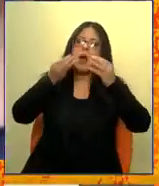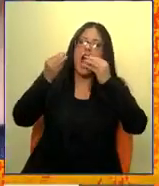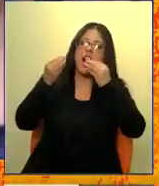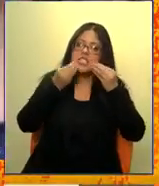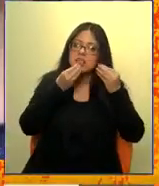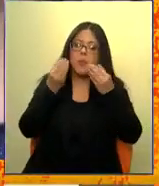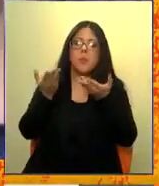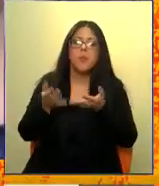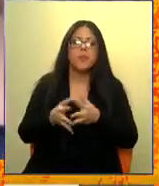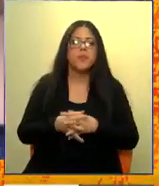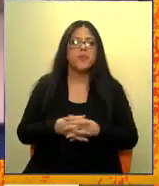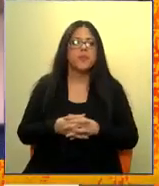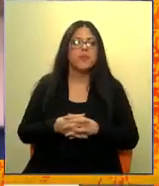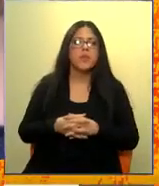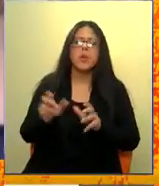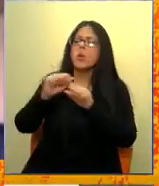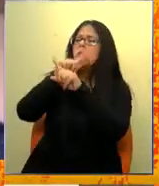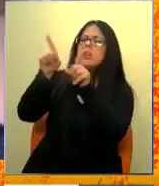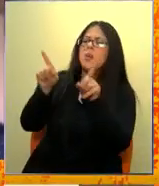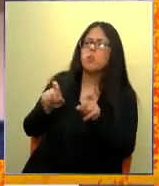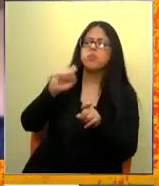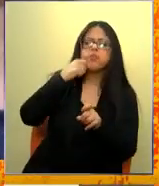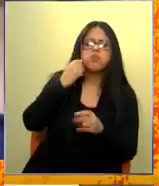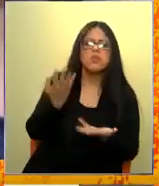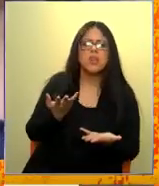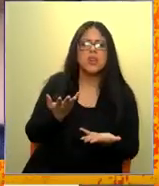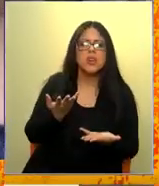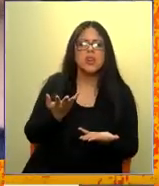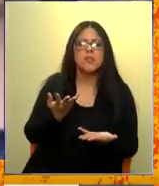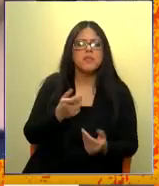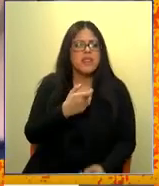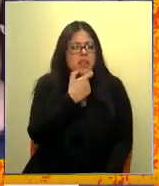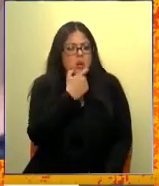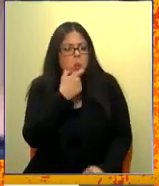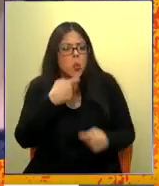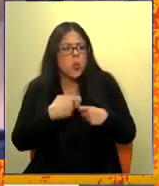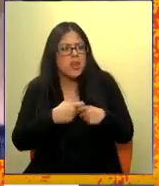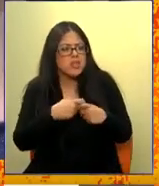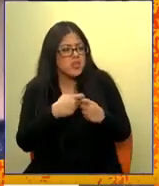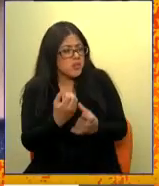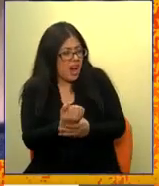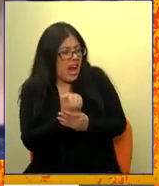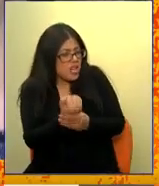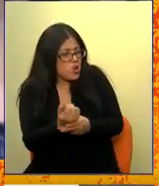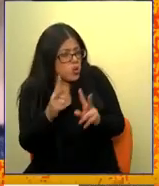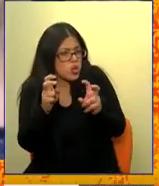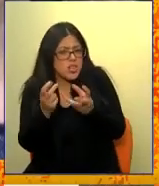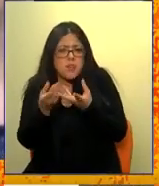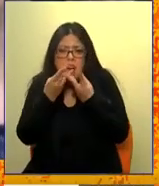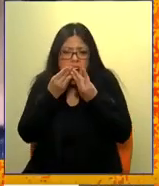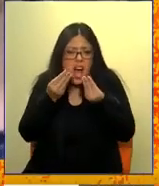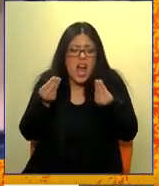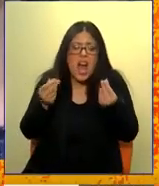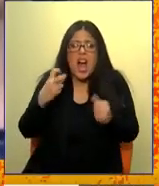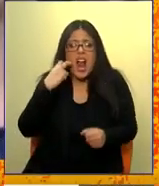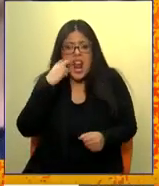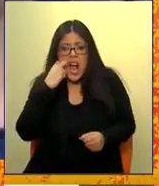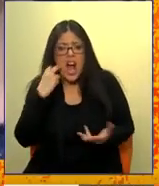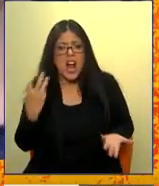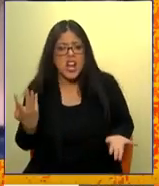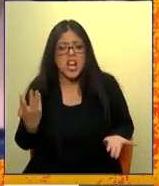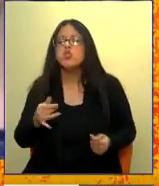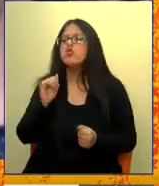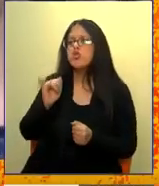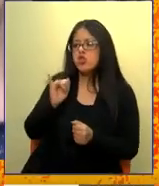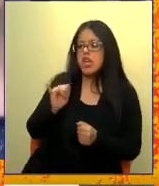Querida Sub, ¿qué le aporta el hueso a la carne? Bueno, el hueso lo que le aporta a la carne es sabor. El hueso tiene una